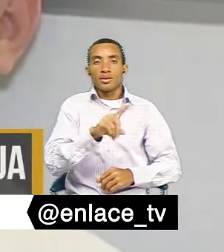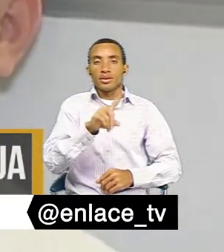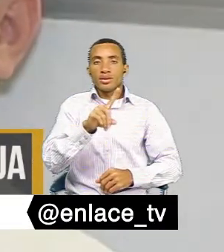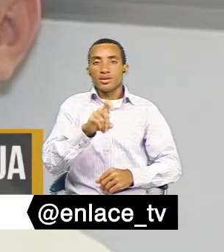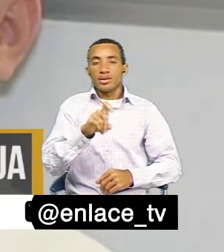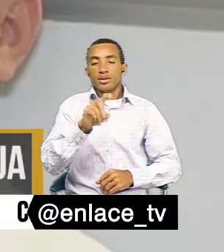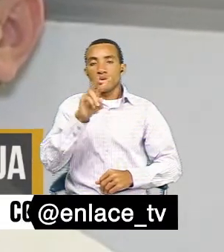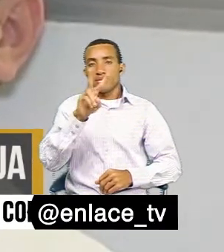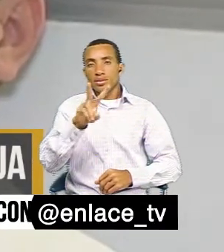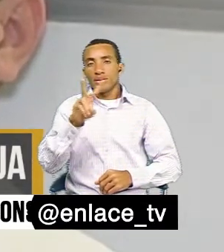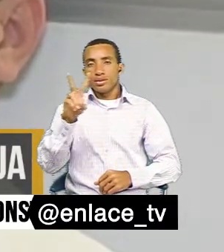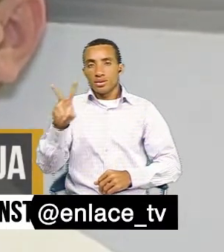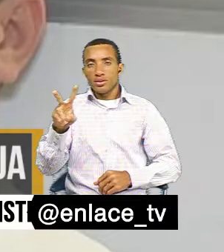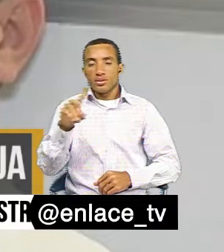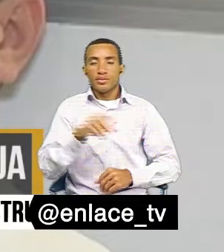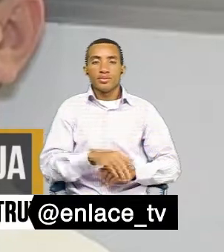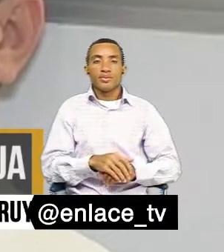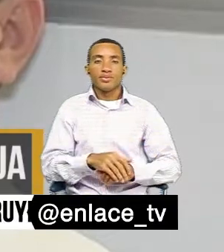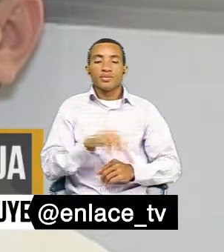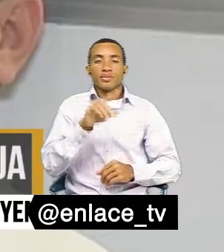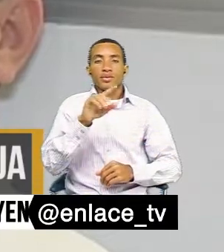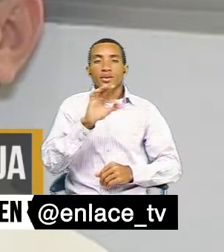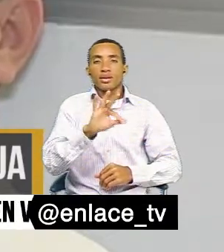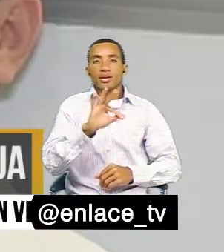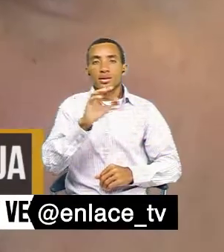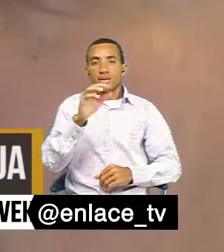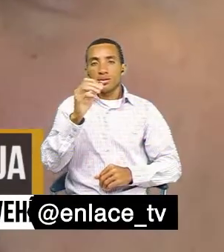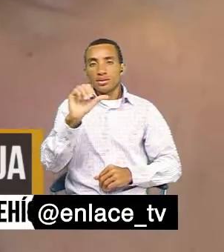622-3173 y tenemos otro número, el